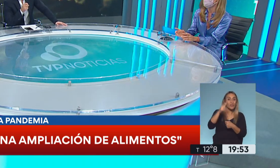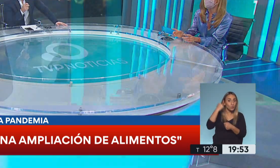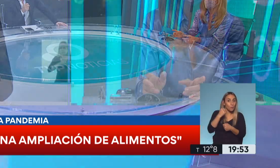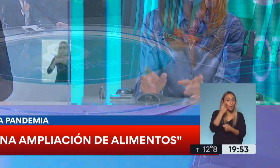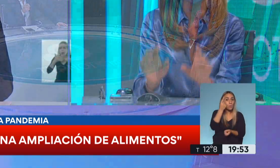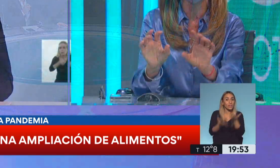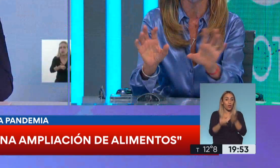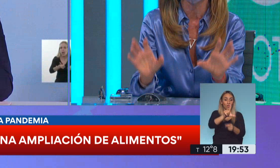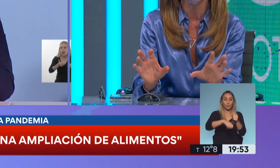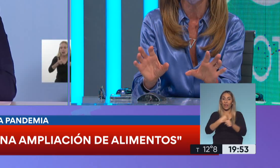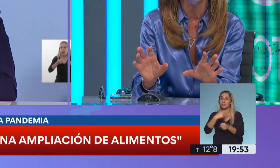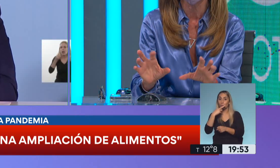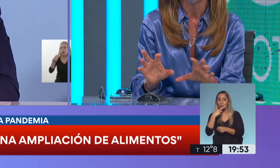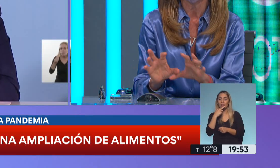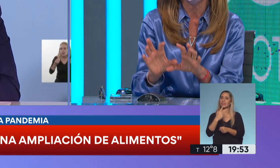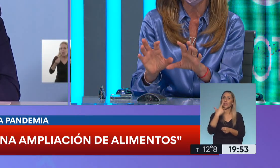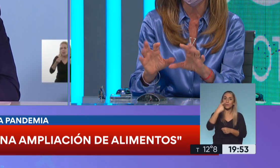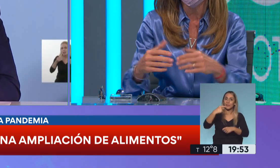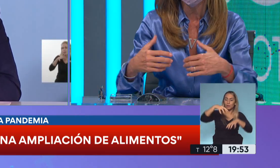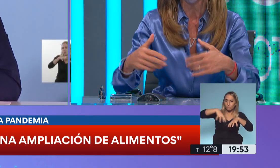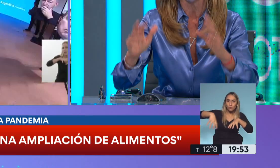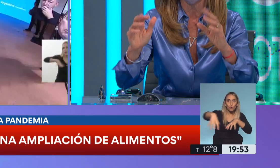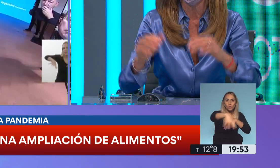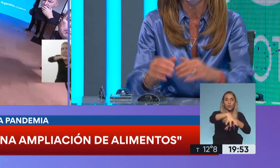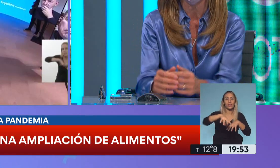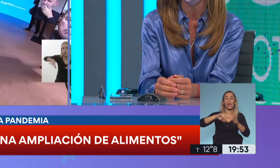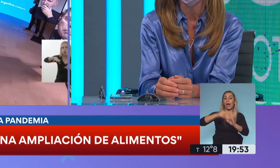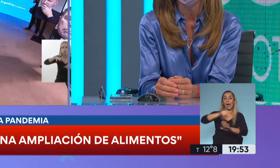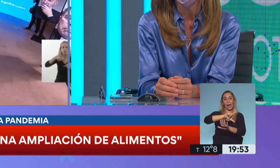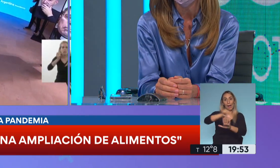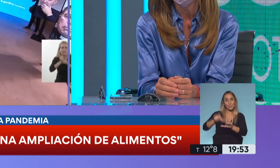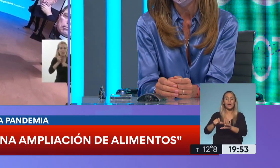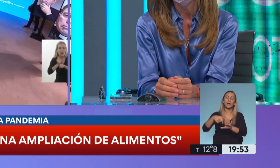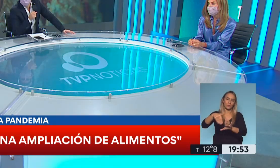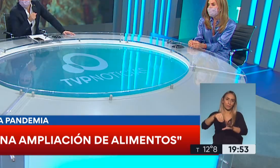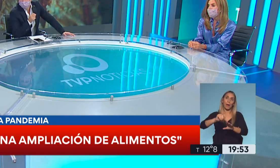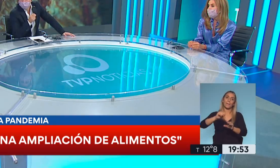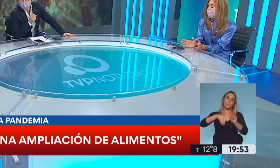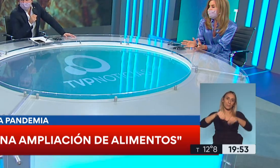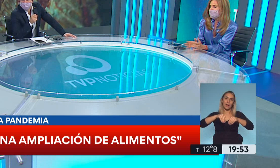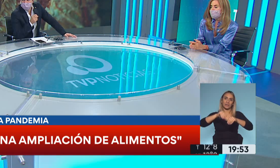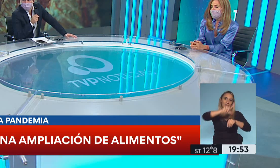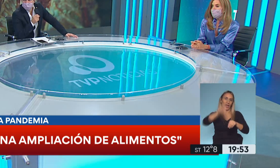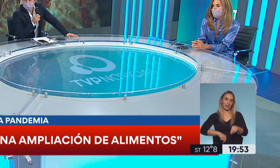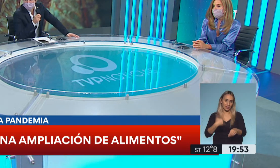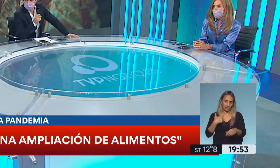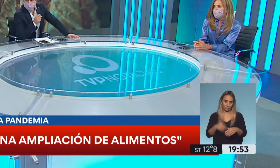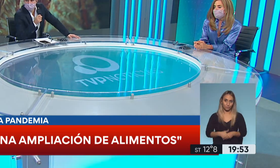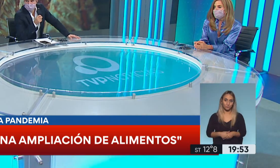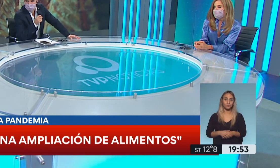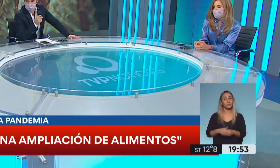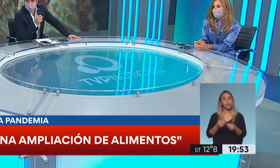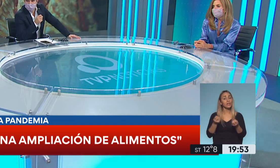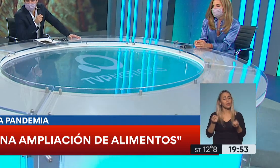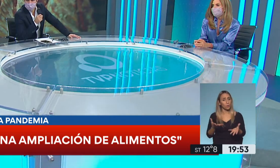de lunes a viernes en 3.000 puntos de la región del AMBA y para ampliar el resto de la Argentina. Sí, que falta, ¿no? Que no es para todos. Está bueno, pero no alcanza para